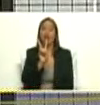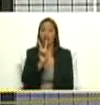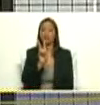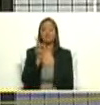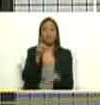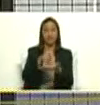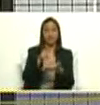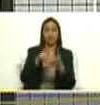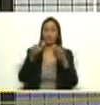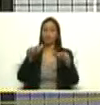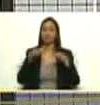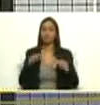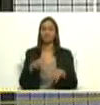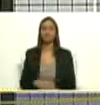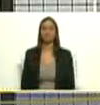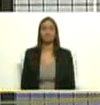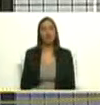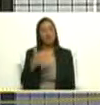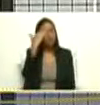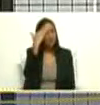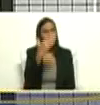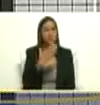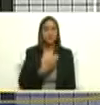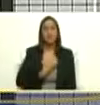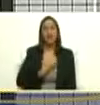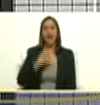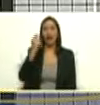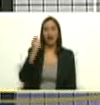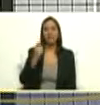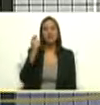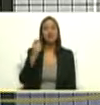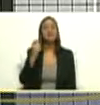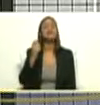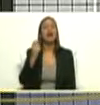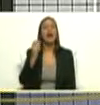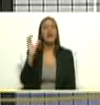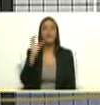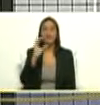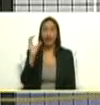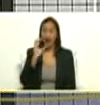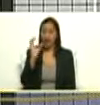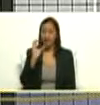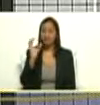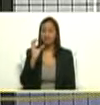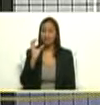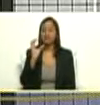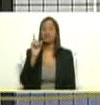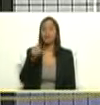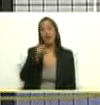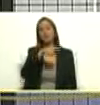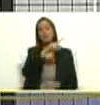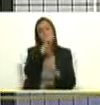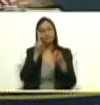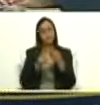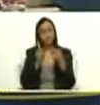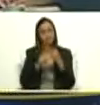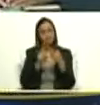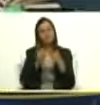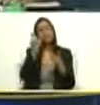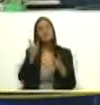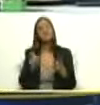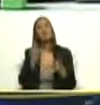saludo a la alcaldesa de Caracas que está aquí vale Y a Fernández jefe de gobierno magnífico